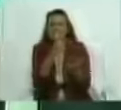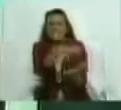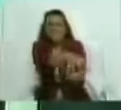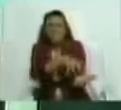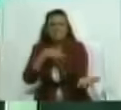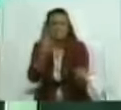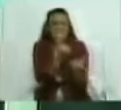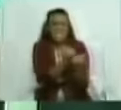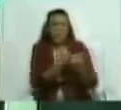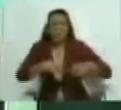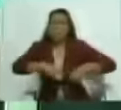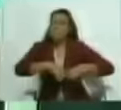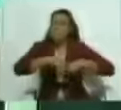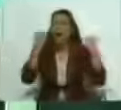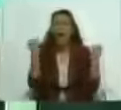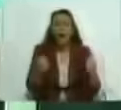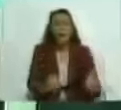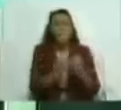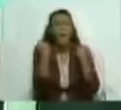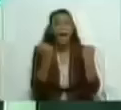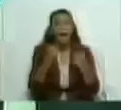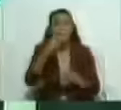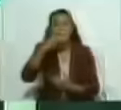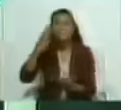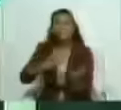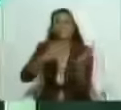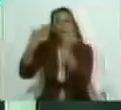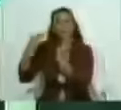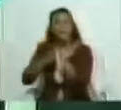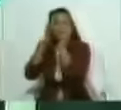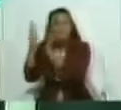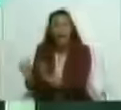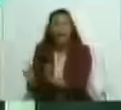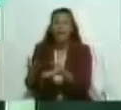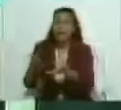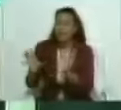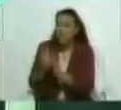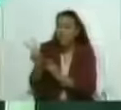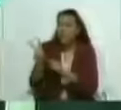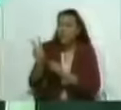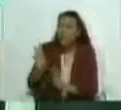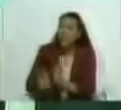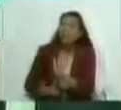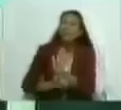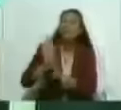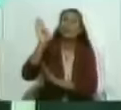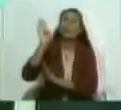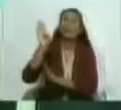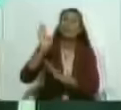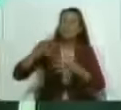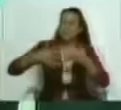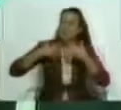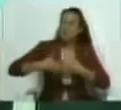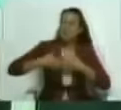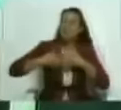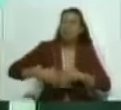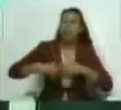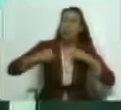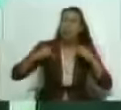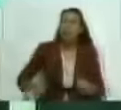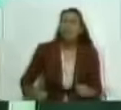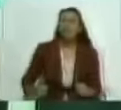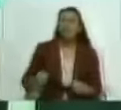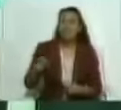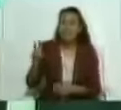extractivista fracasado y pasar a ese modelo de convertir a Venezuela en el gran emporio, en el